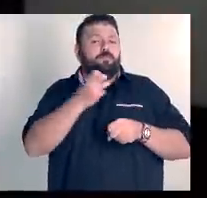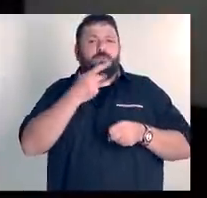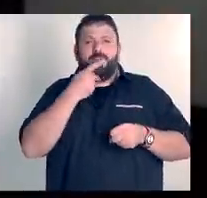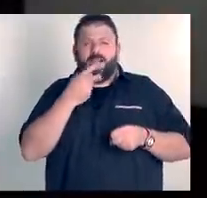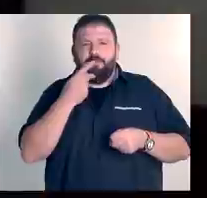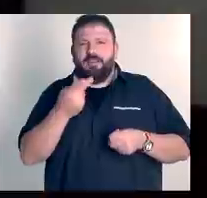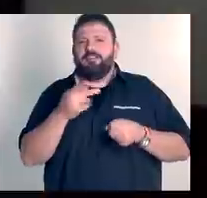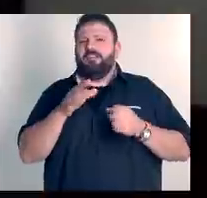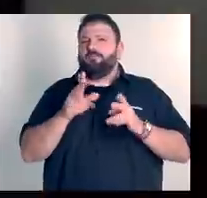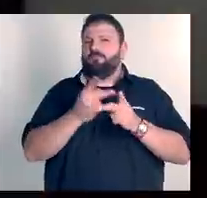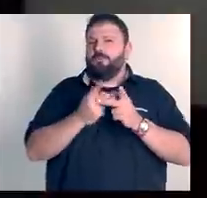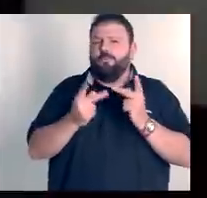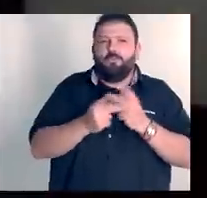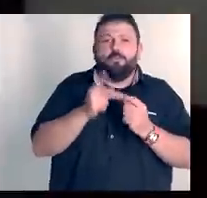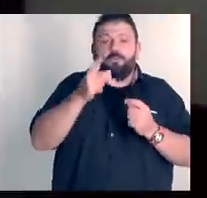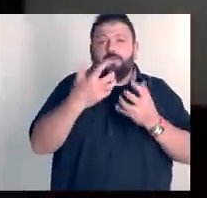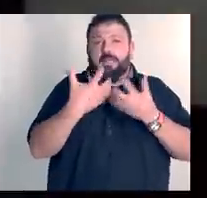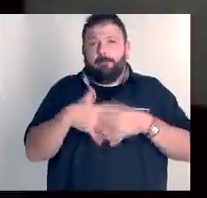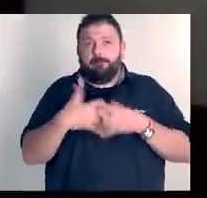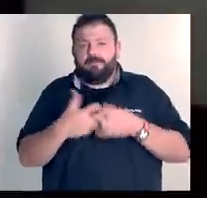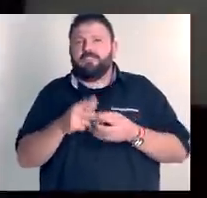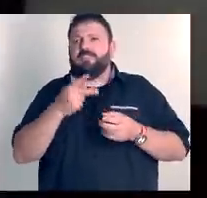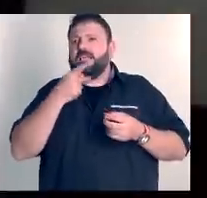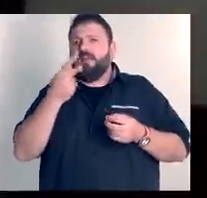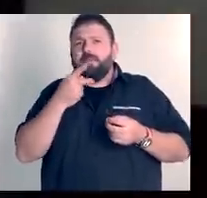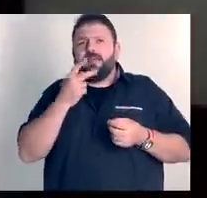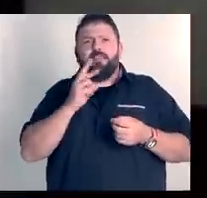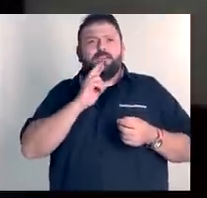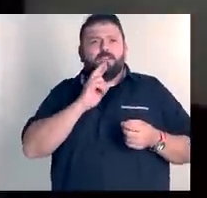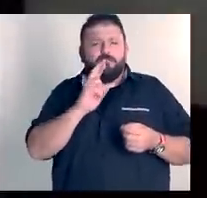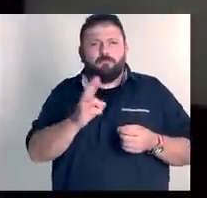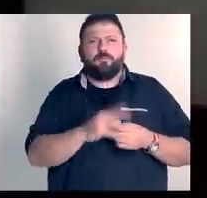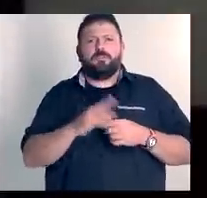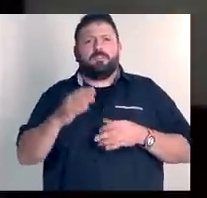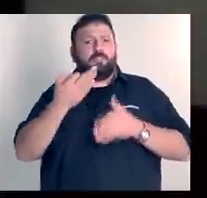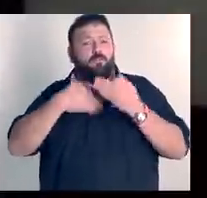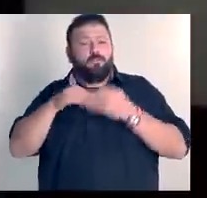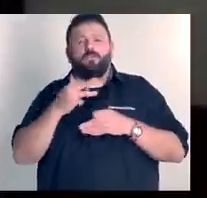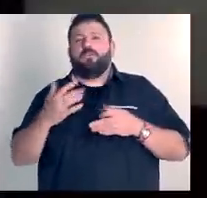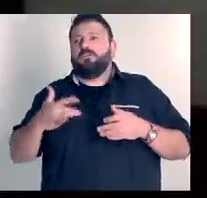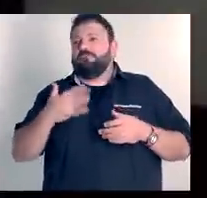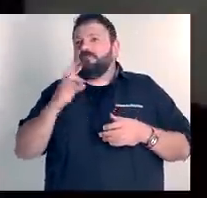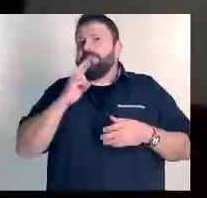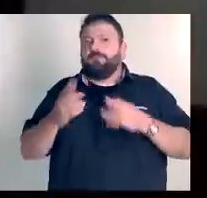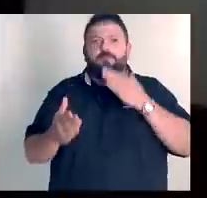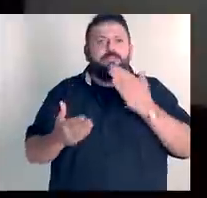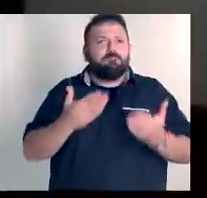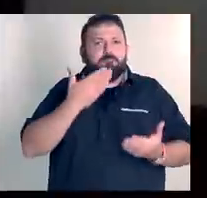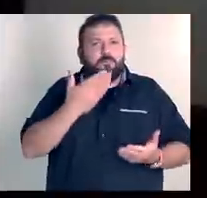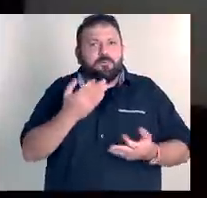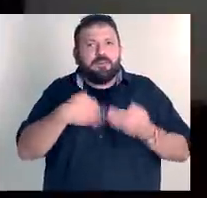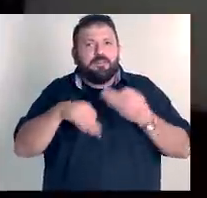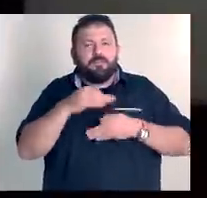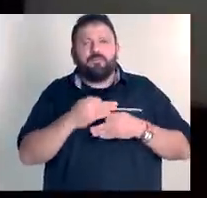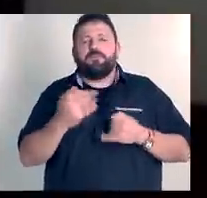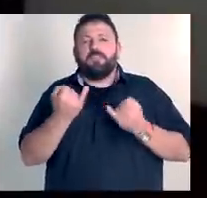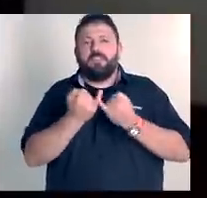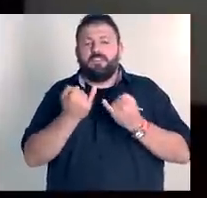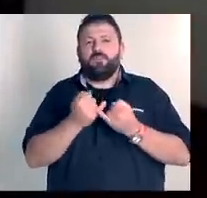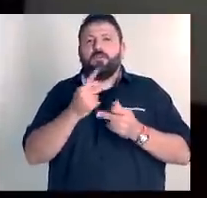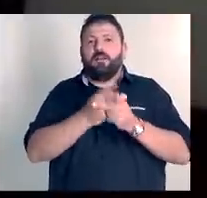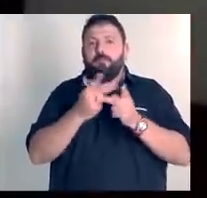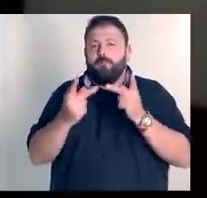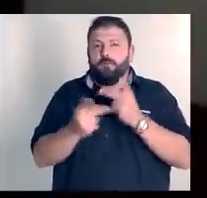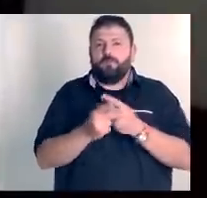o de la empresa, es hablarle de los resultados que tú estás teniendo económicamente y de los resultados que tú estás teniendo con el